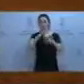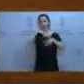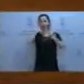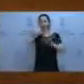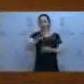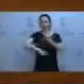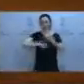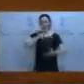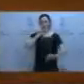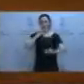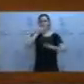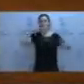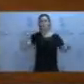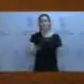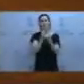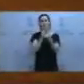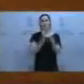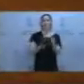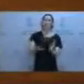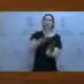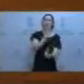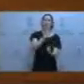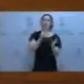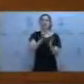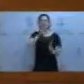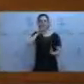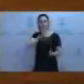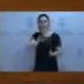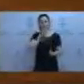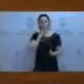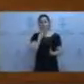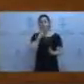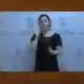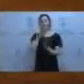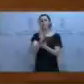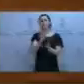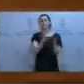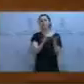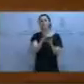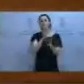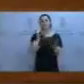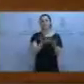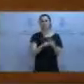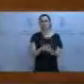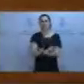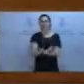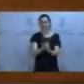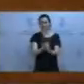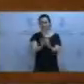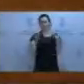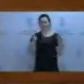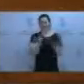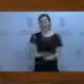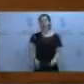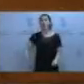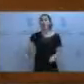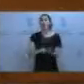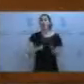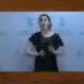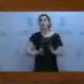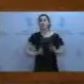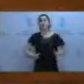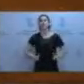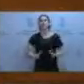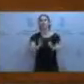en 2014. Falso. Lo presentó en abril del 16, pero sin tener en cuenta, una vez más, las particularidades del